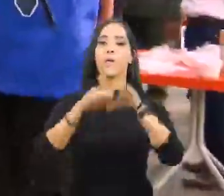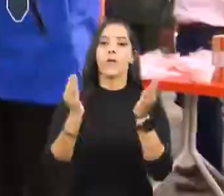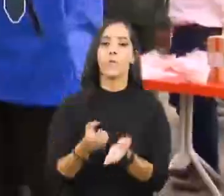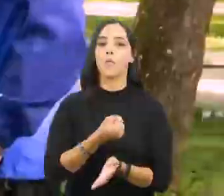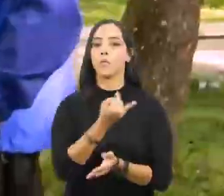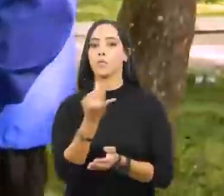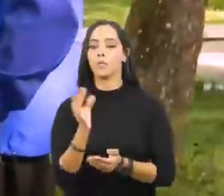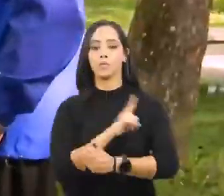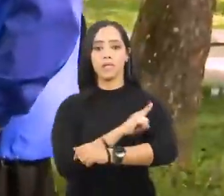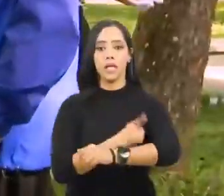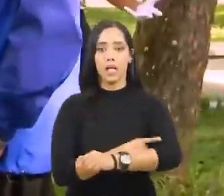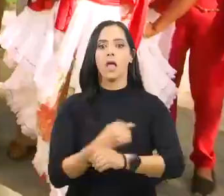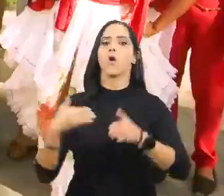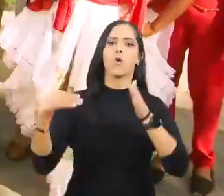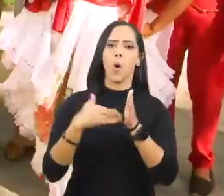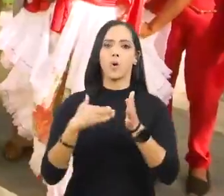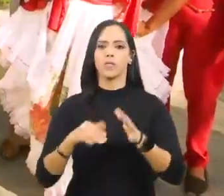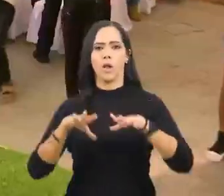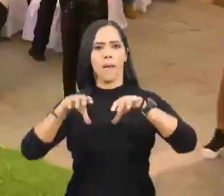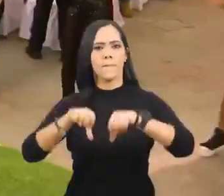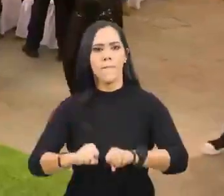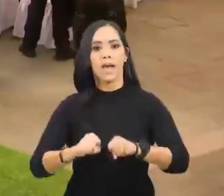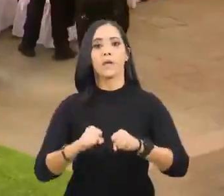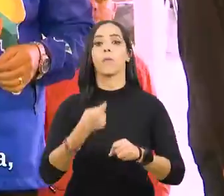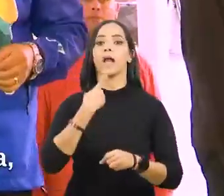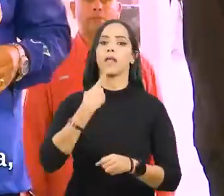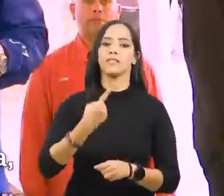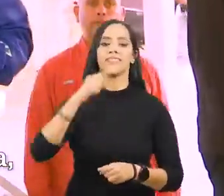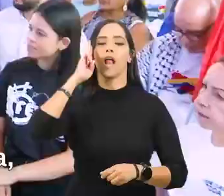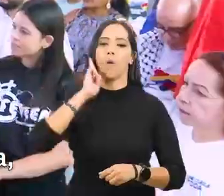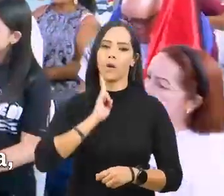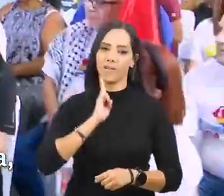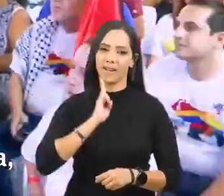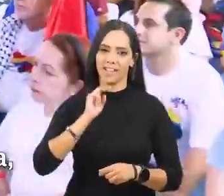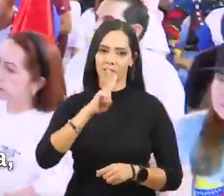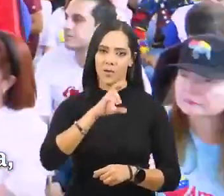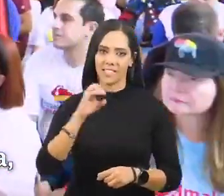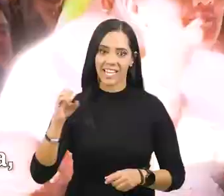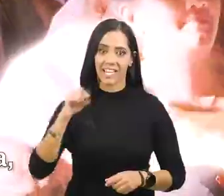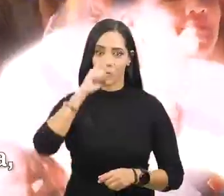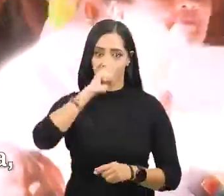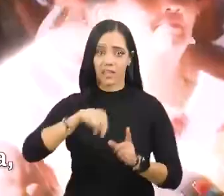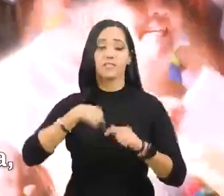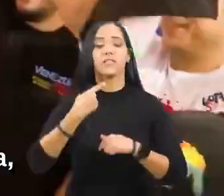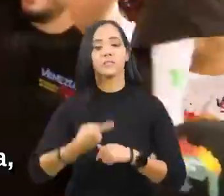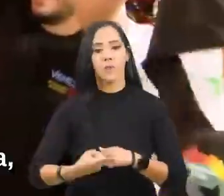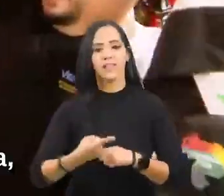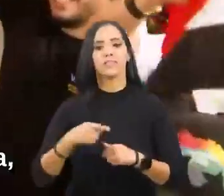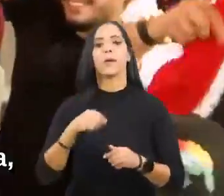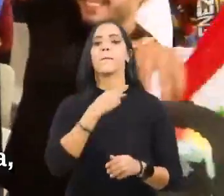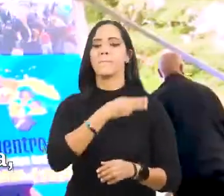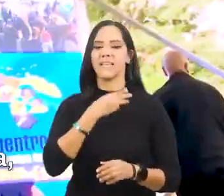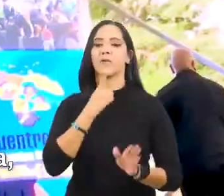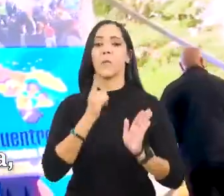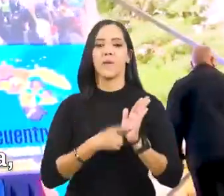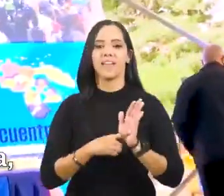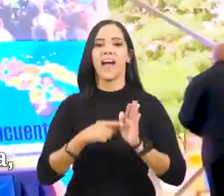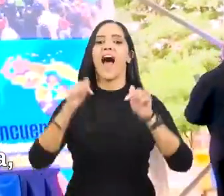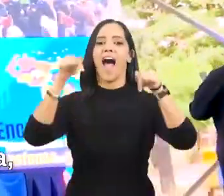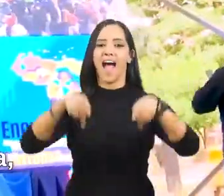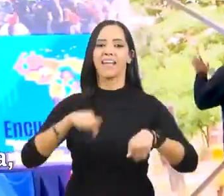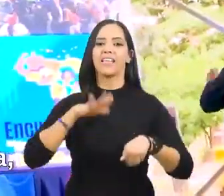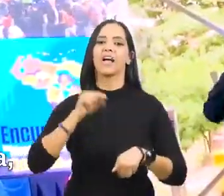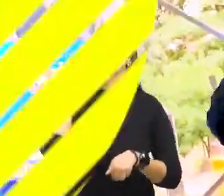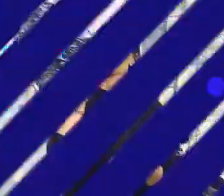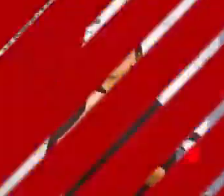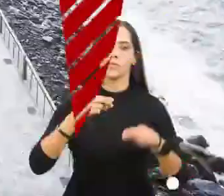por el mundo multipolar, contra los imperios, para decirle a Bolívar, 200 años después, misión cumplida.